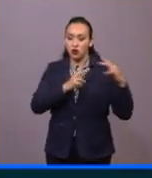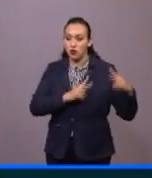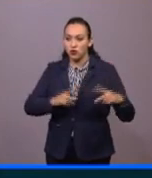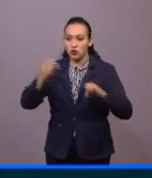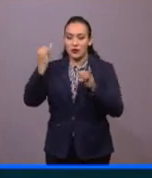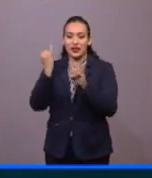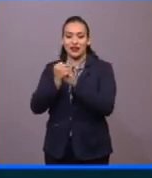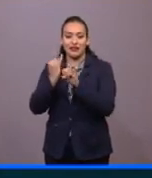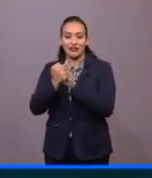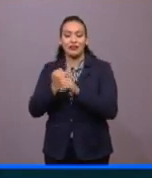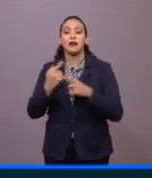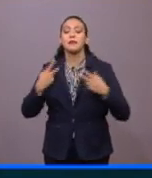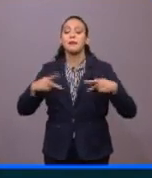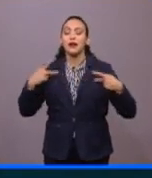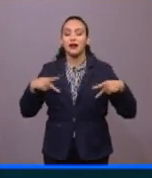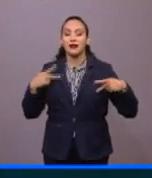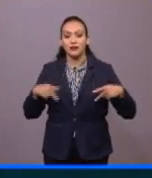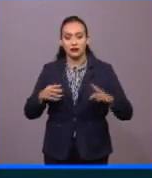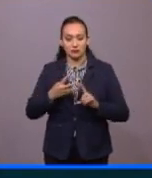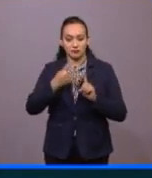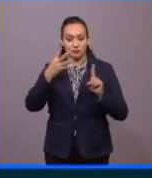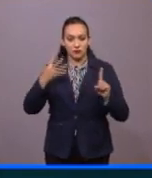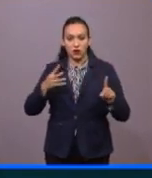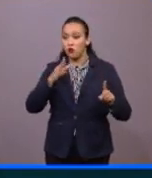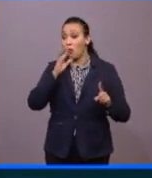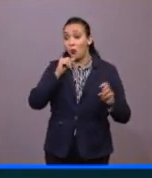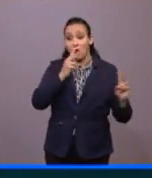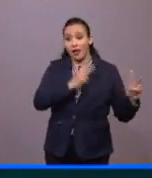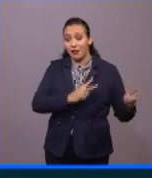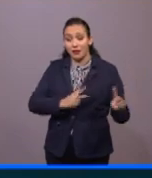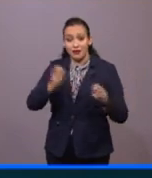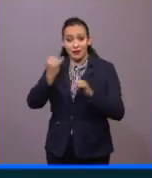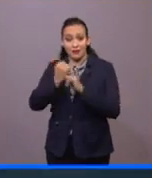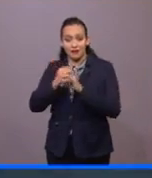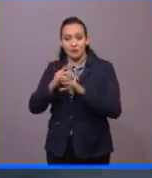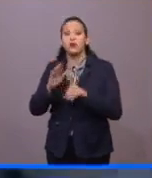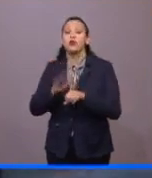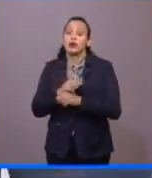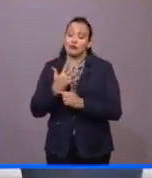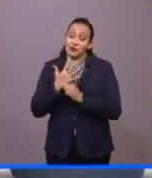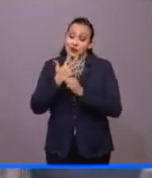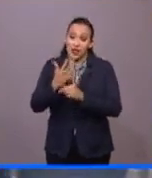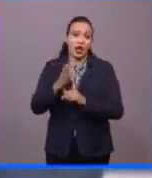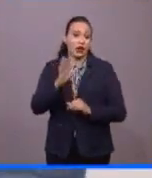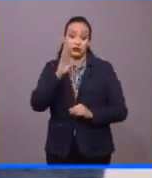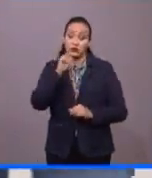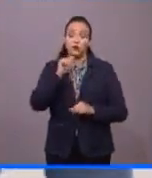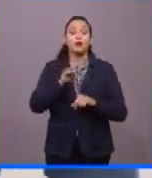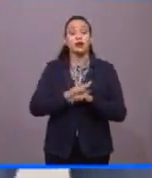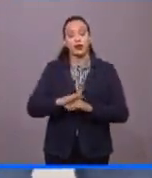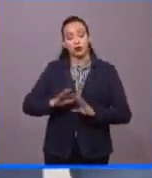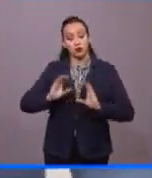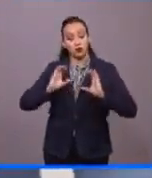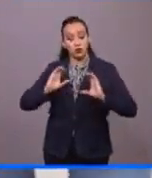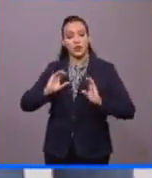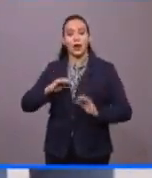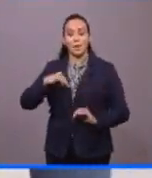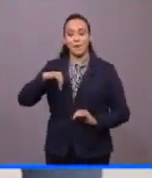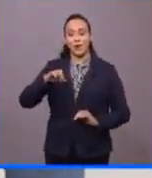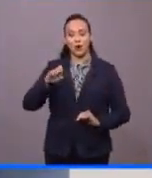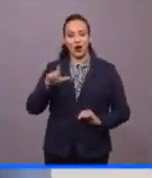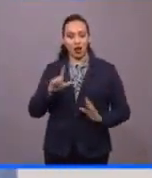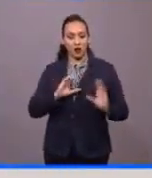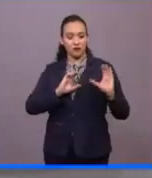por personas LGBT, argumentando una supuesta protección a la moral. Así, se utiliza el discurso de los